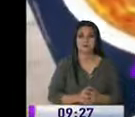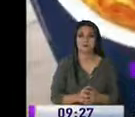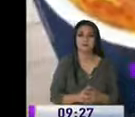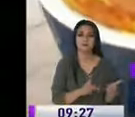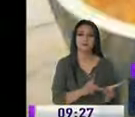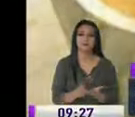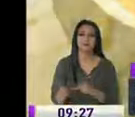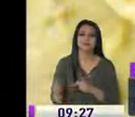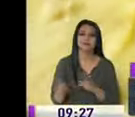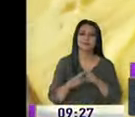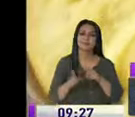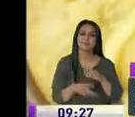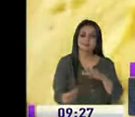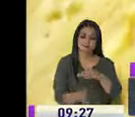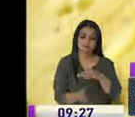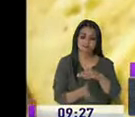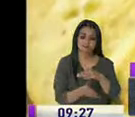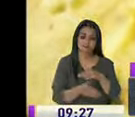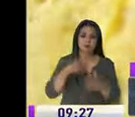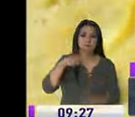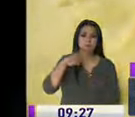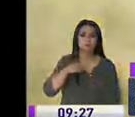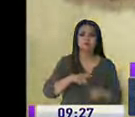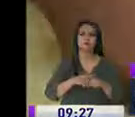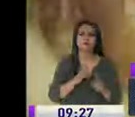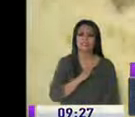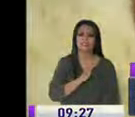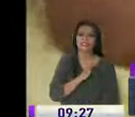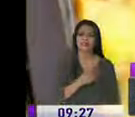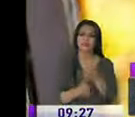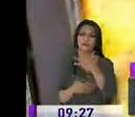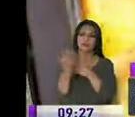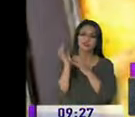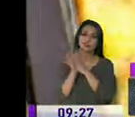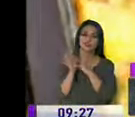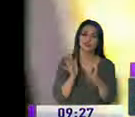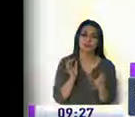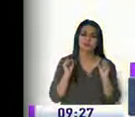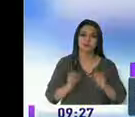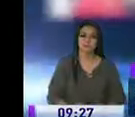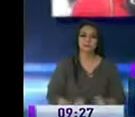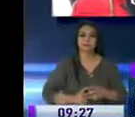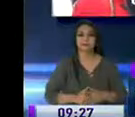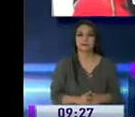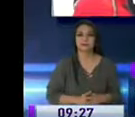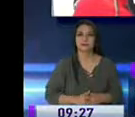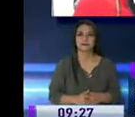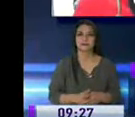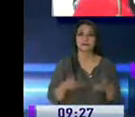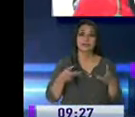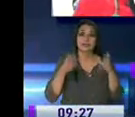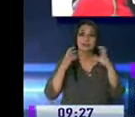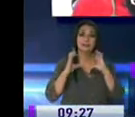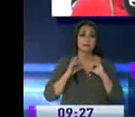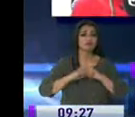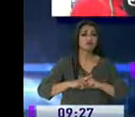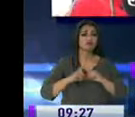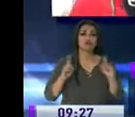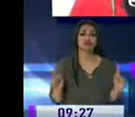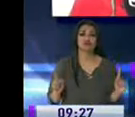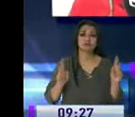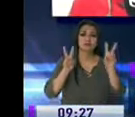preparar diferentes platos típicos con diferentes técnicas ancestrales para su elaboración. Con el maíz se hacen muchas